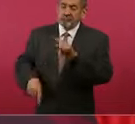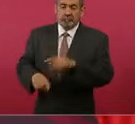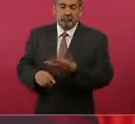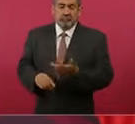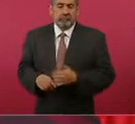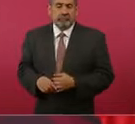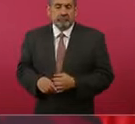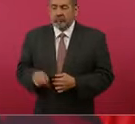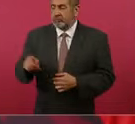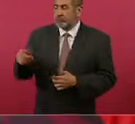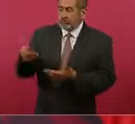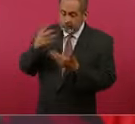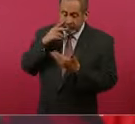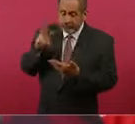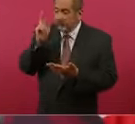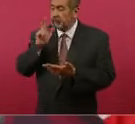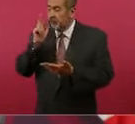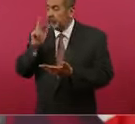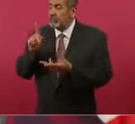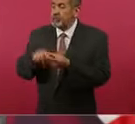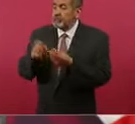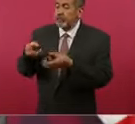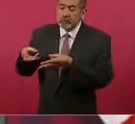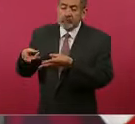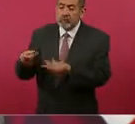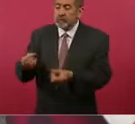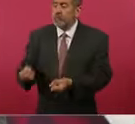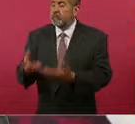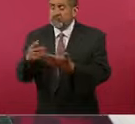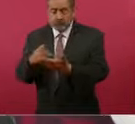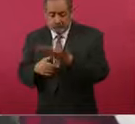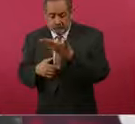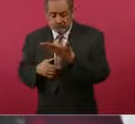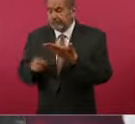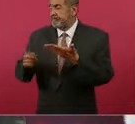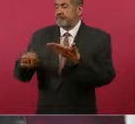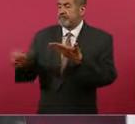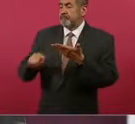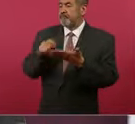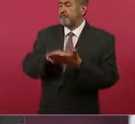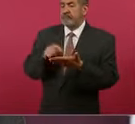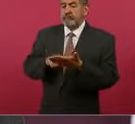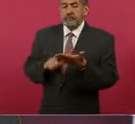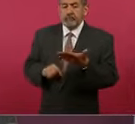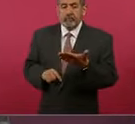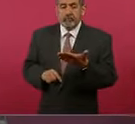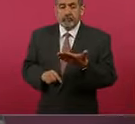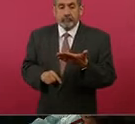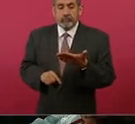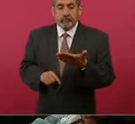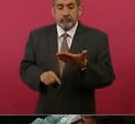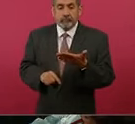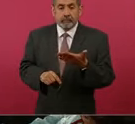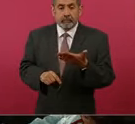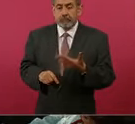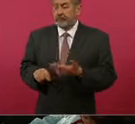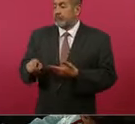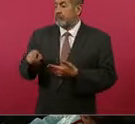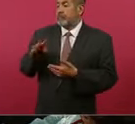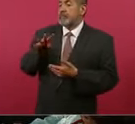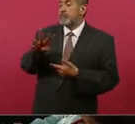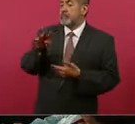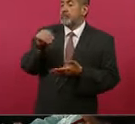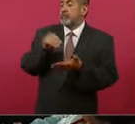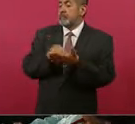no habían comprobado gastos de 30 mil pesos, 19 mil pesos,